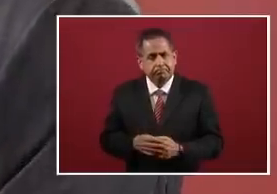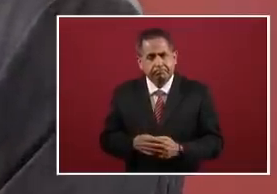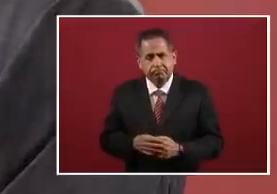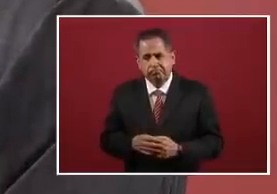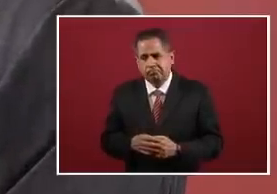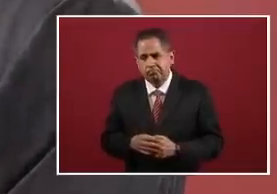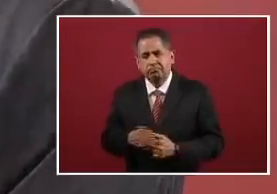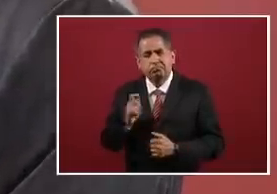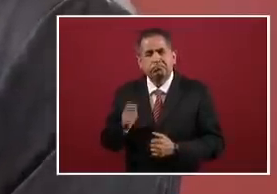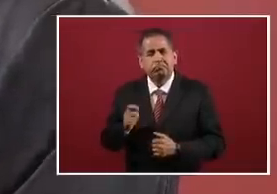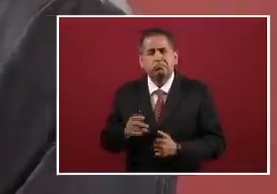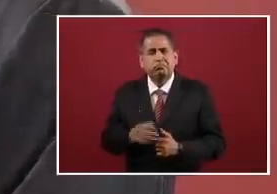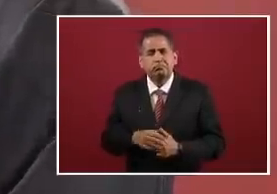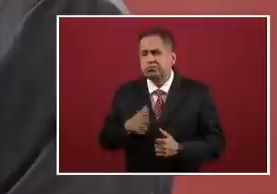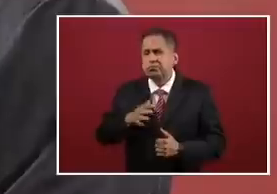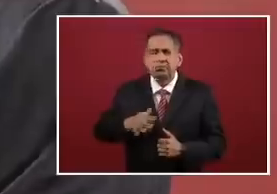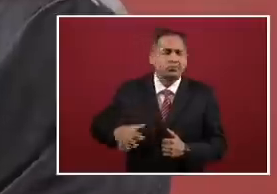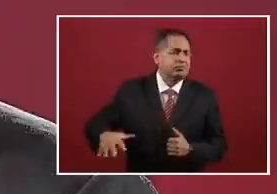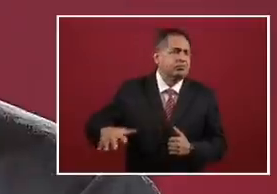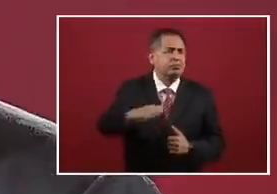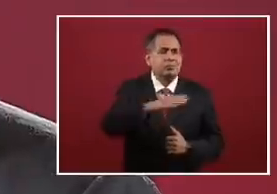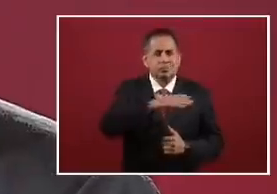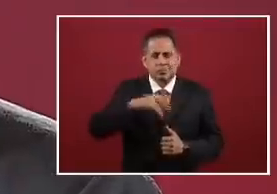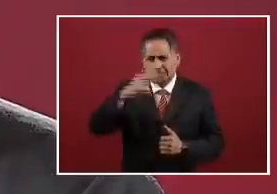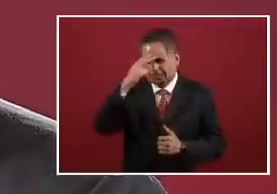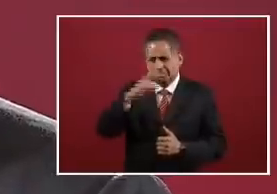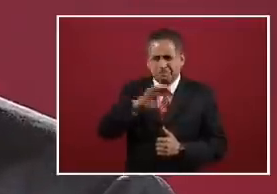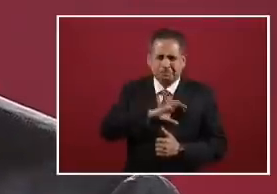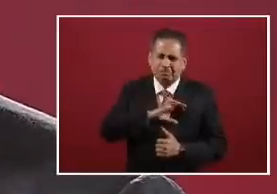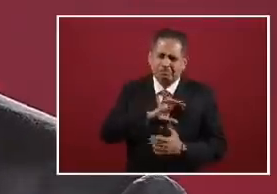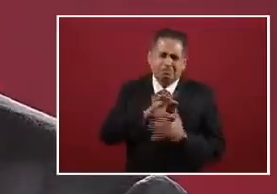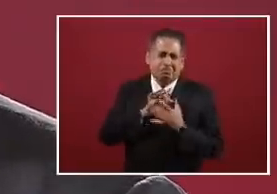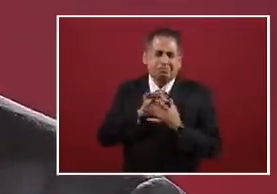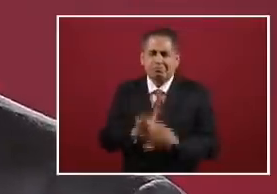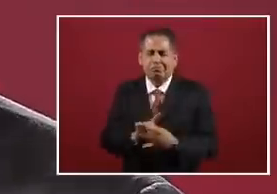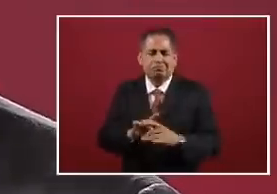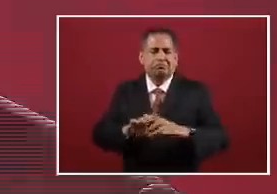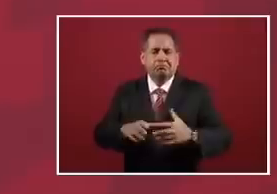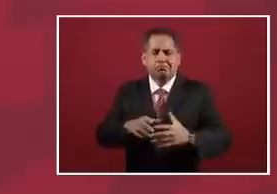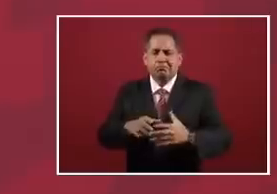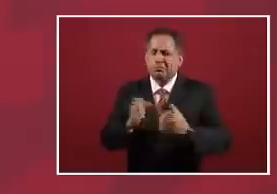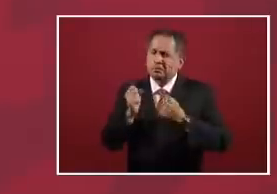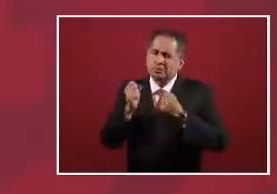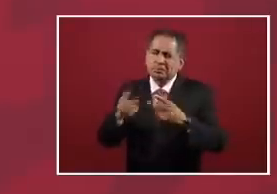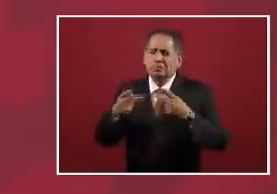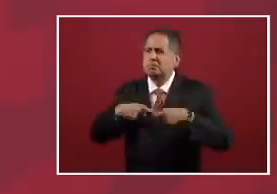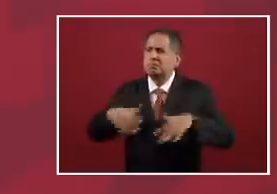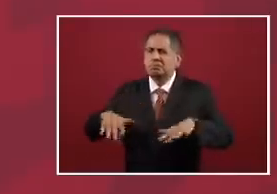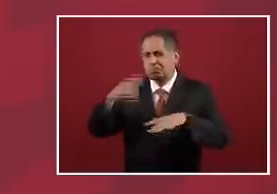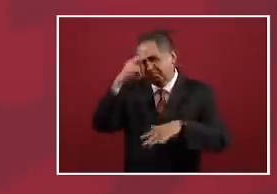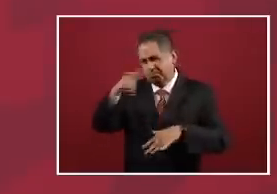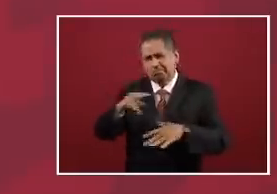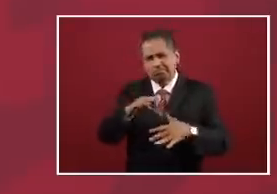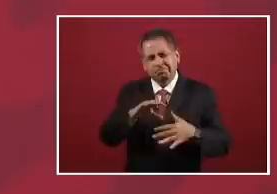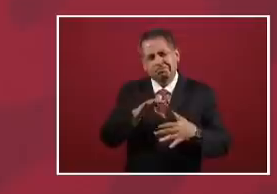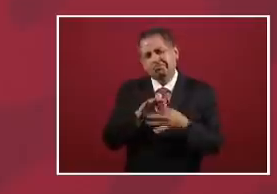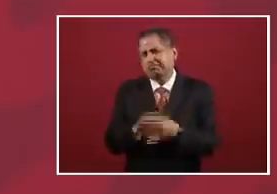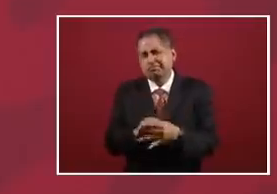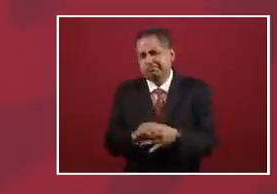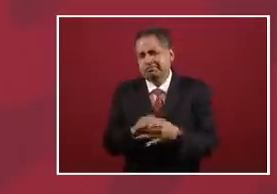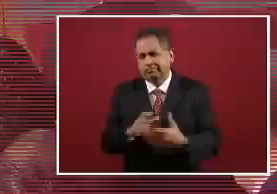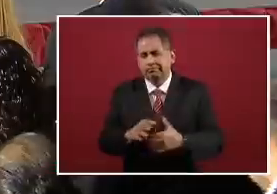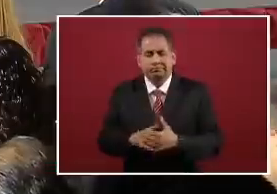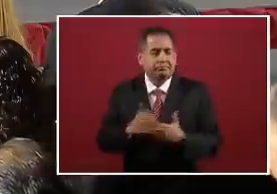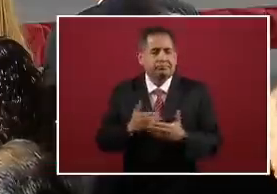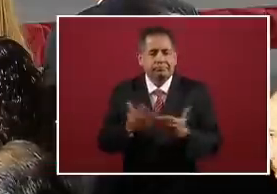todos los mexicanos, ya pertenece, ¿no?, a muchos mexicanos, ¿no? ahora